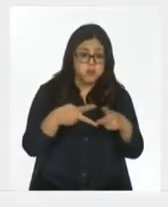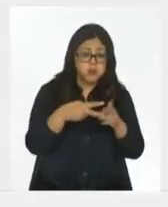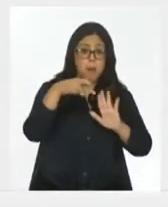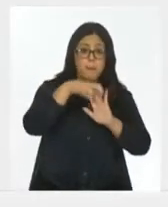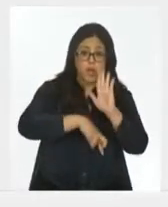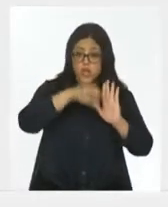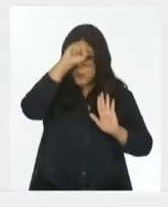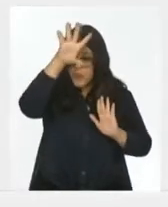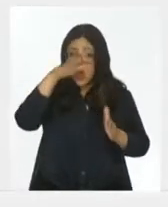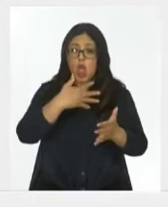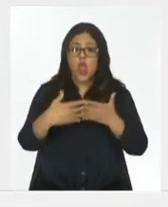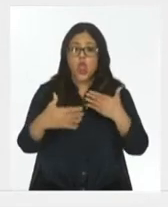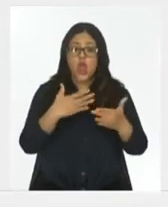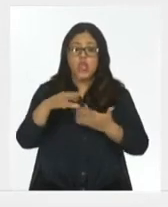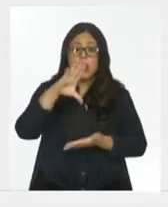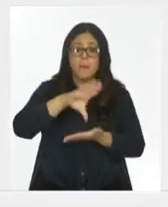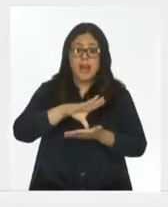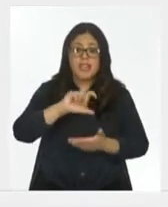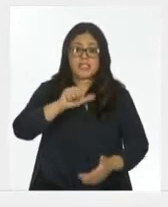minero en Guatemala.